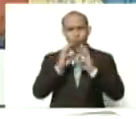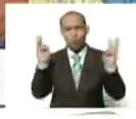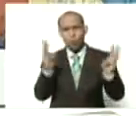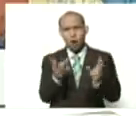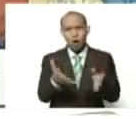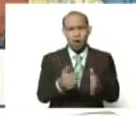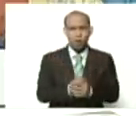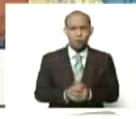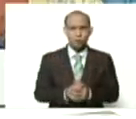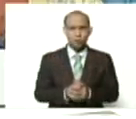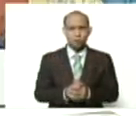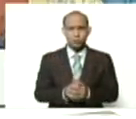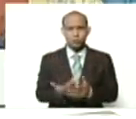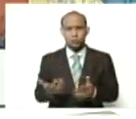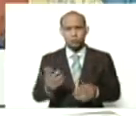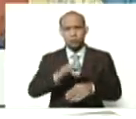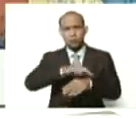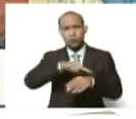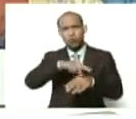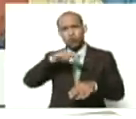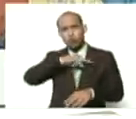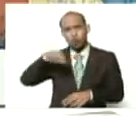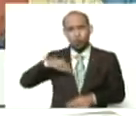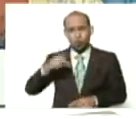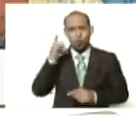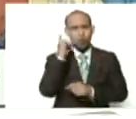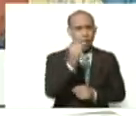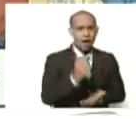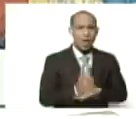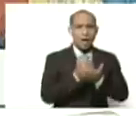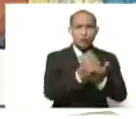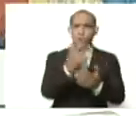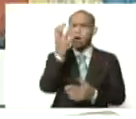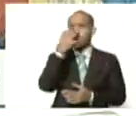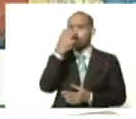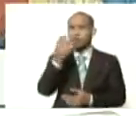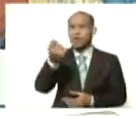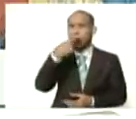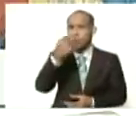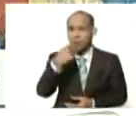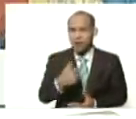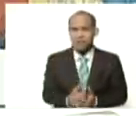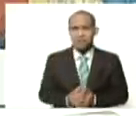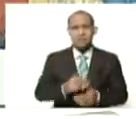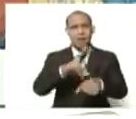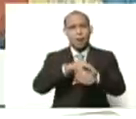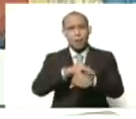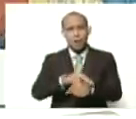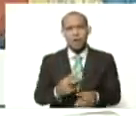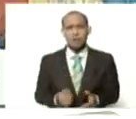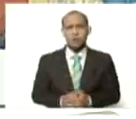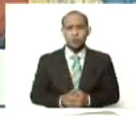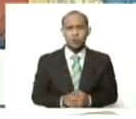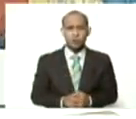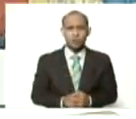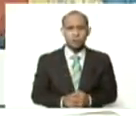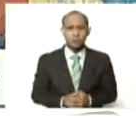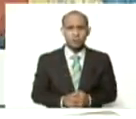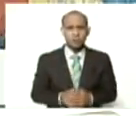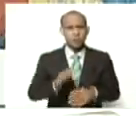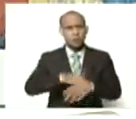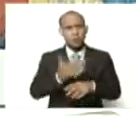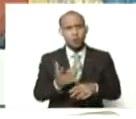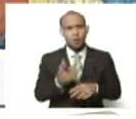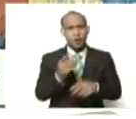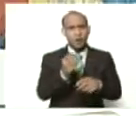mundo. Tuvimos que salir a ayudar al Amazonas con el oxígeno, con medicina, con médicos, porque el